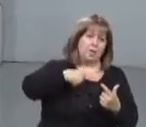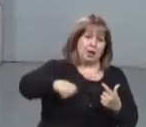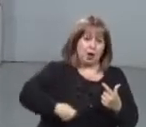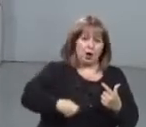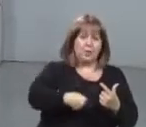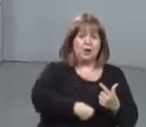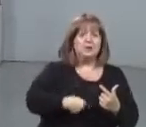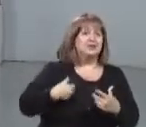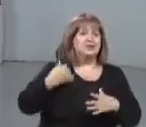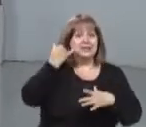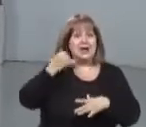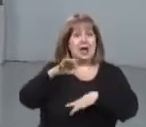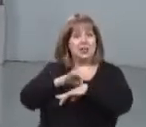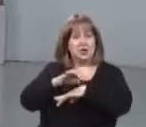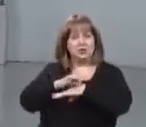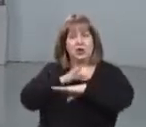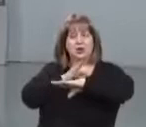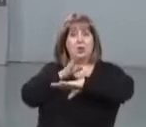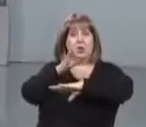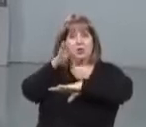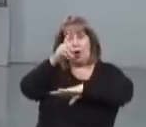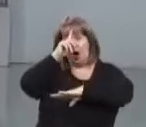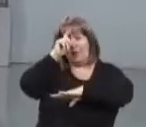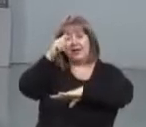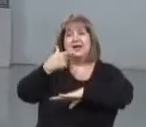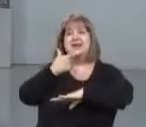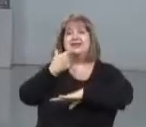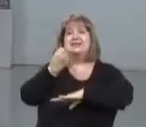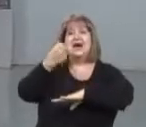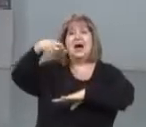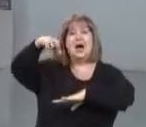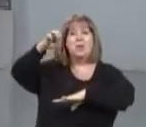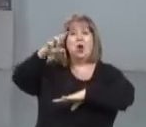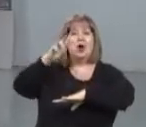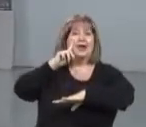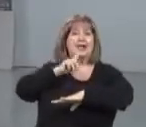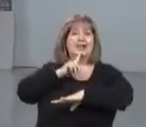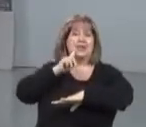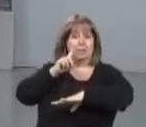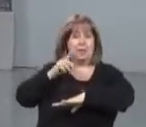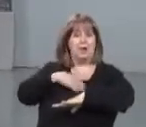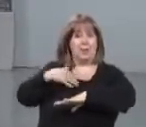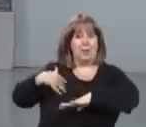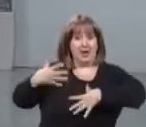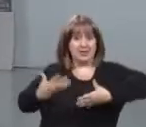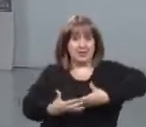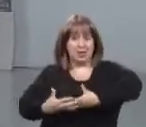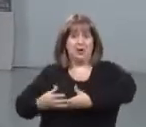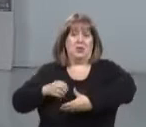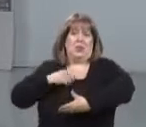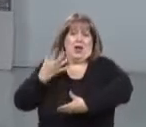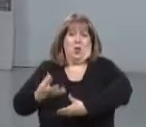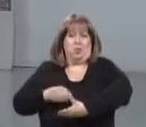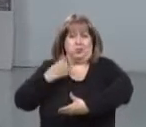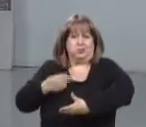que fueron constatados apenas ella ingresa en el hospital Saporiti cuando fue por parte de su madre quien la lleva con vómitos,